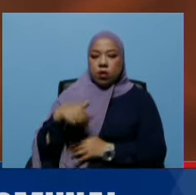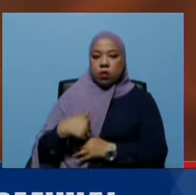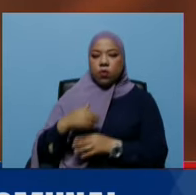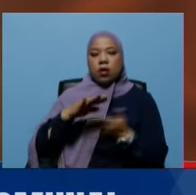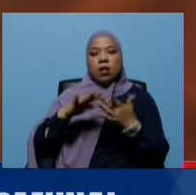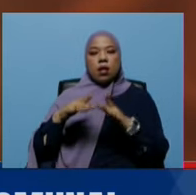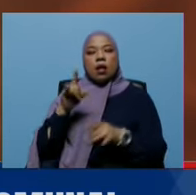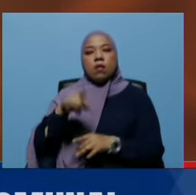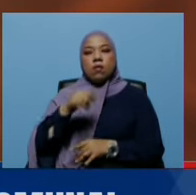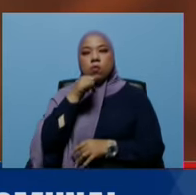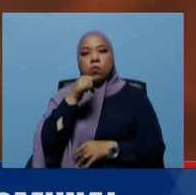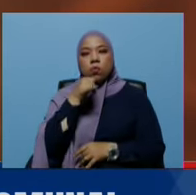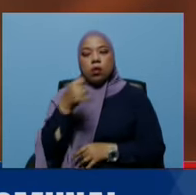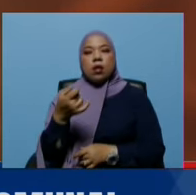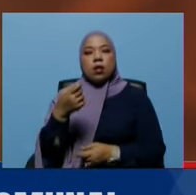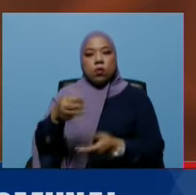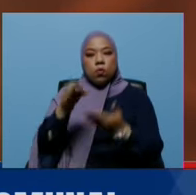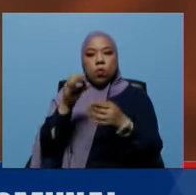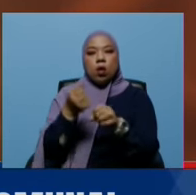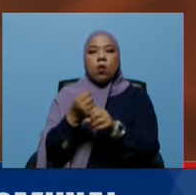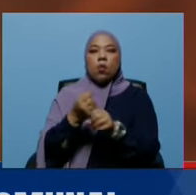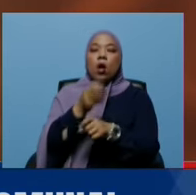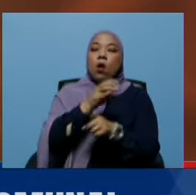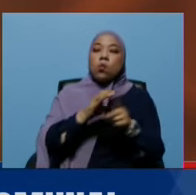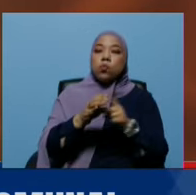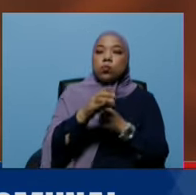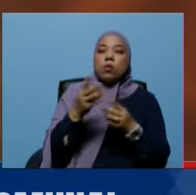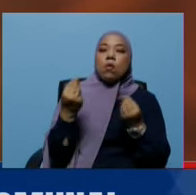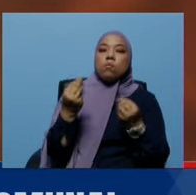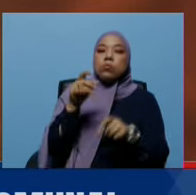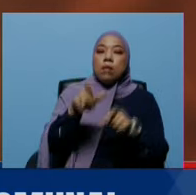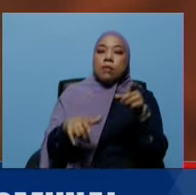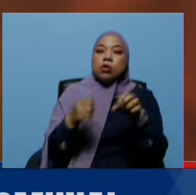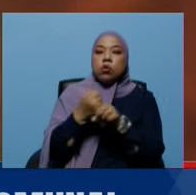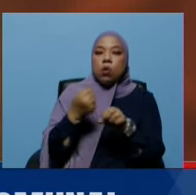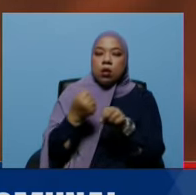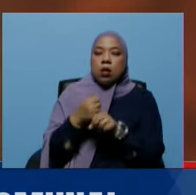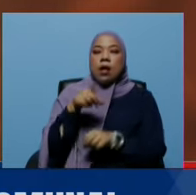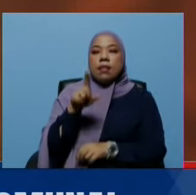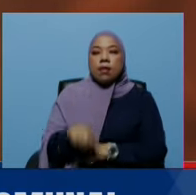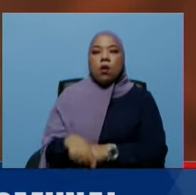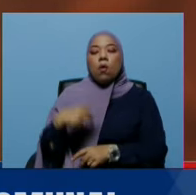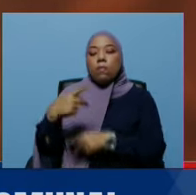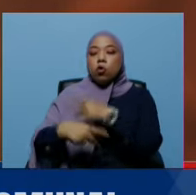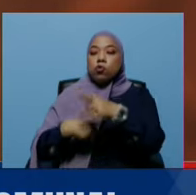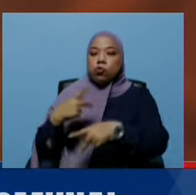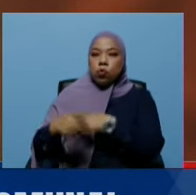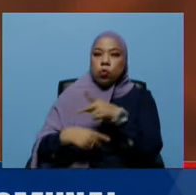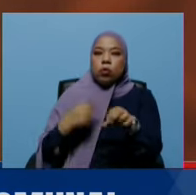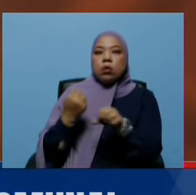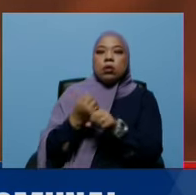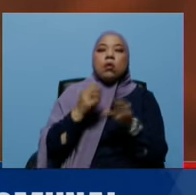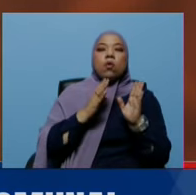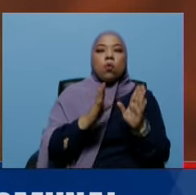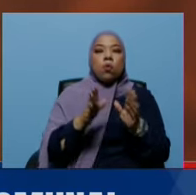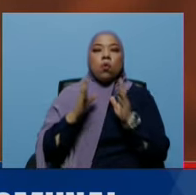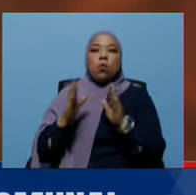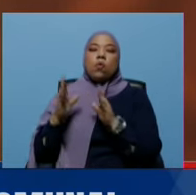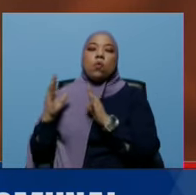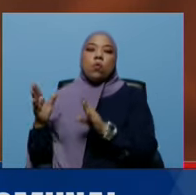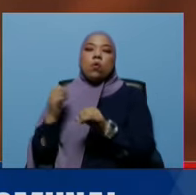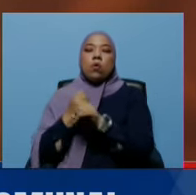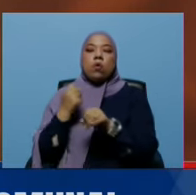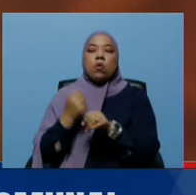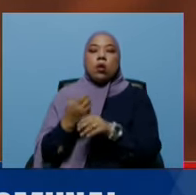comunas. Además que el sector caficultor tiene cultura de mucha organización, también son productores organizados en comunas y